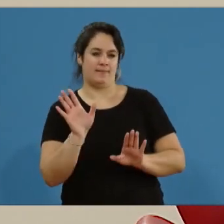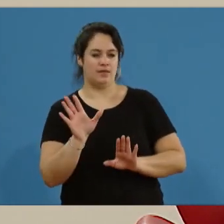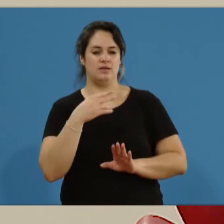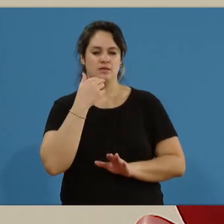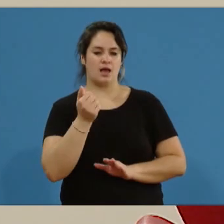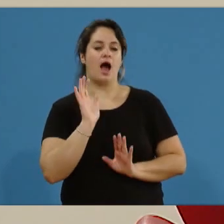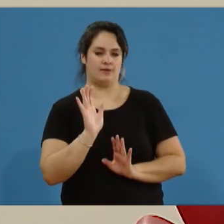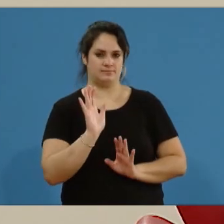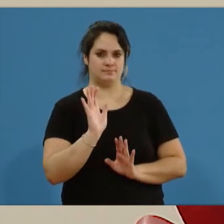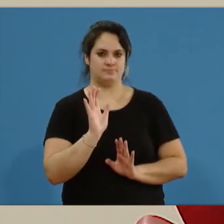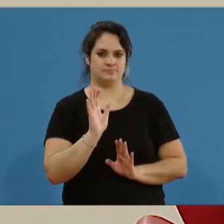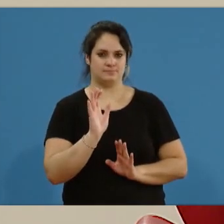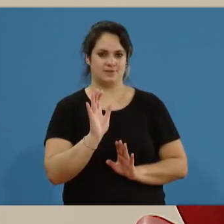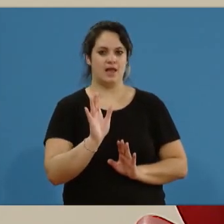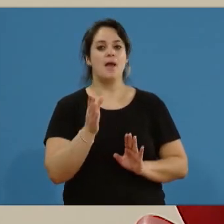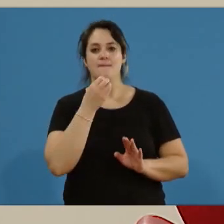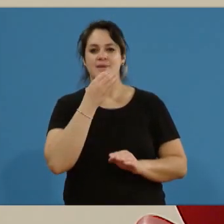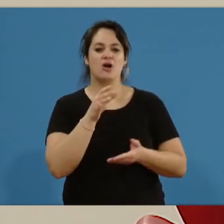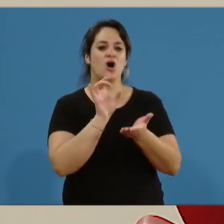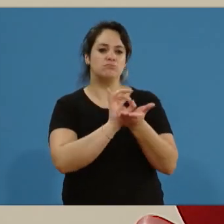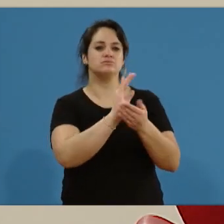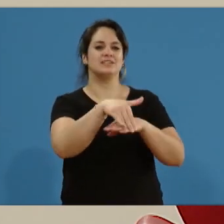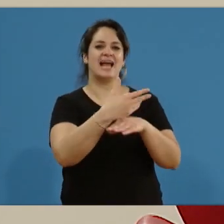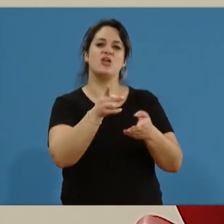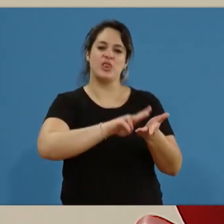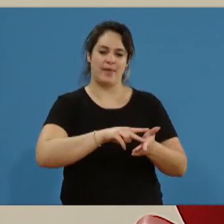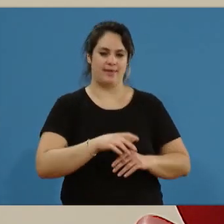Natacha, vamos a regresarlo mejor a la calle, dale, ¿sí?